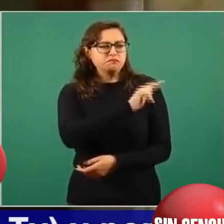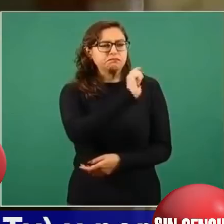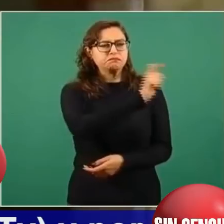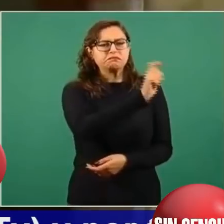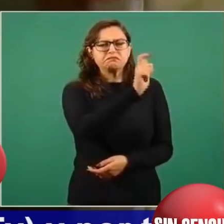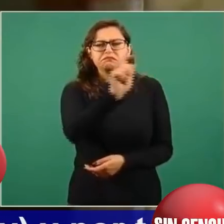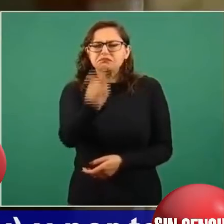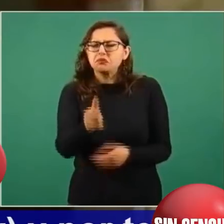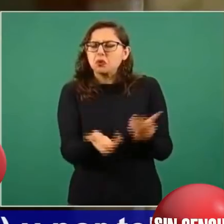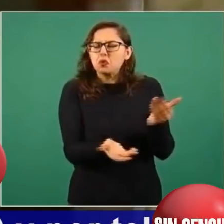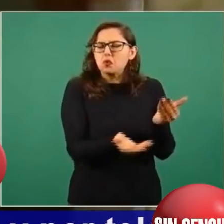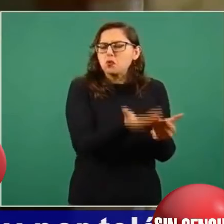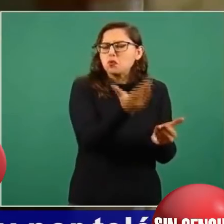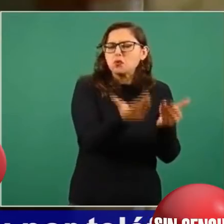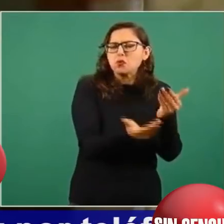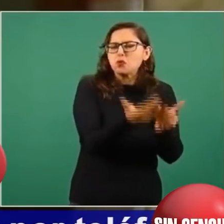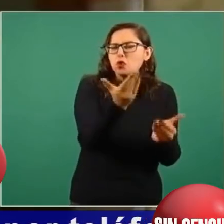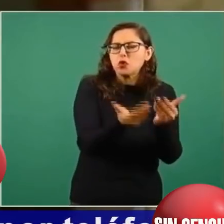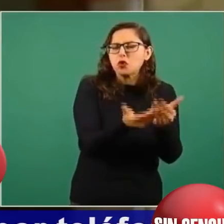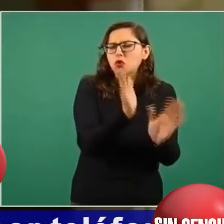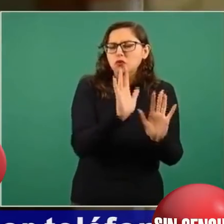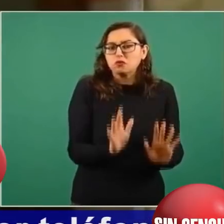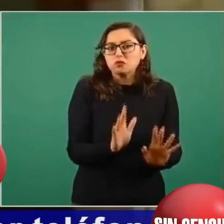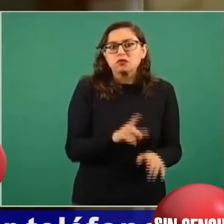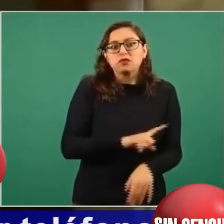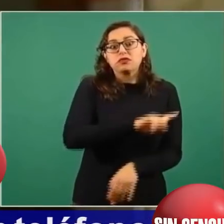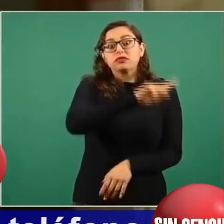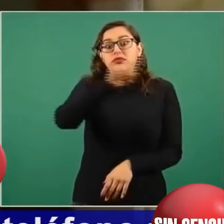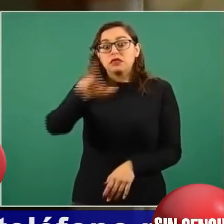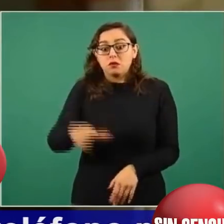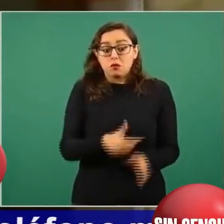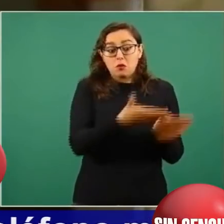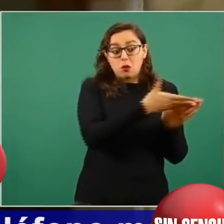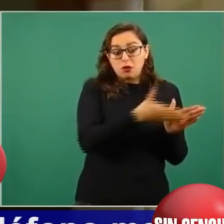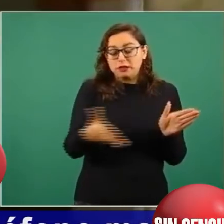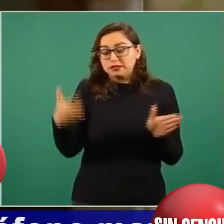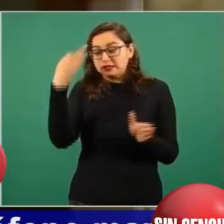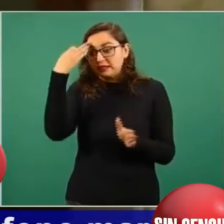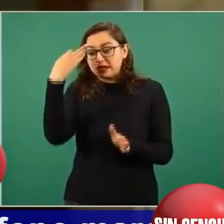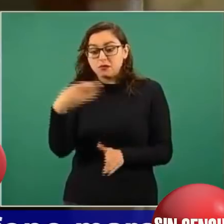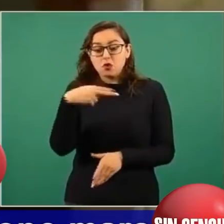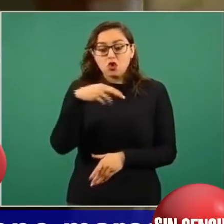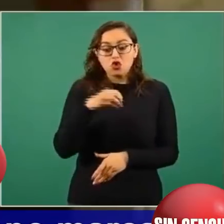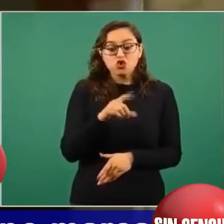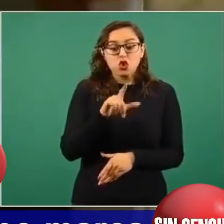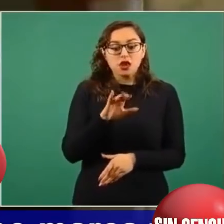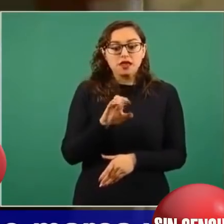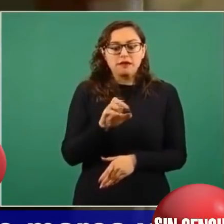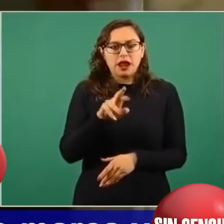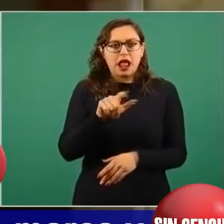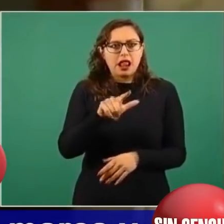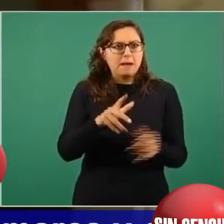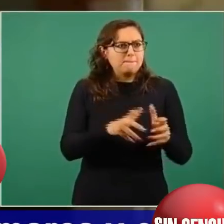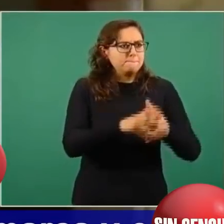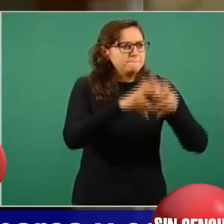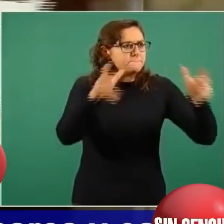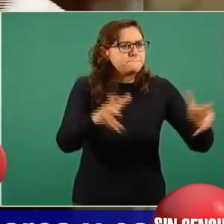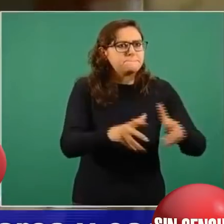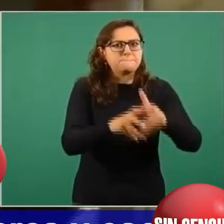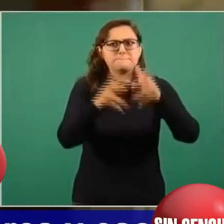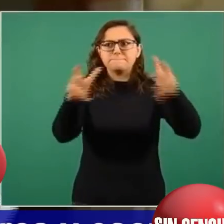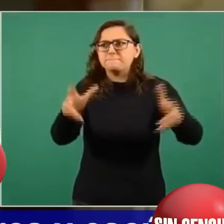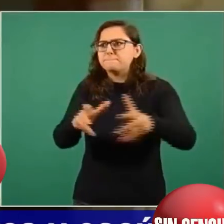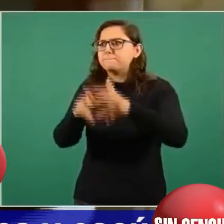a proliferar en la época neoliberal la educación privada. Tristemente empezaron